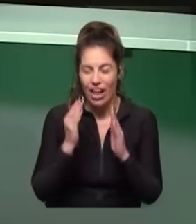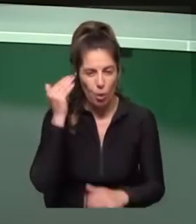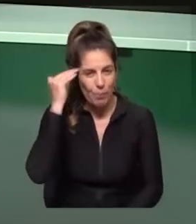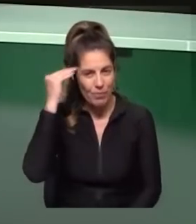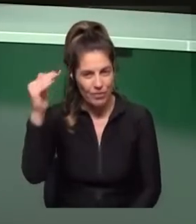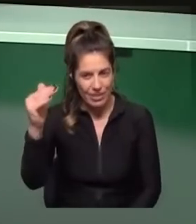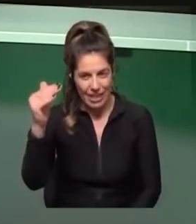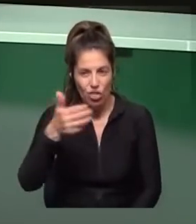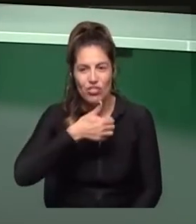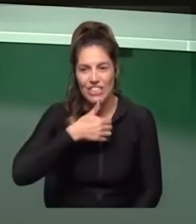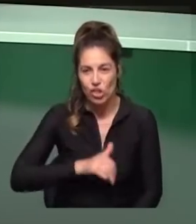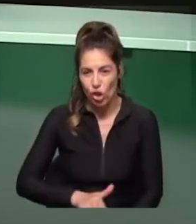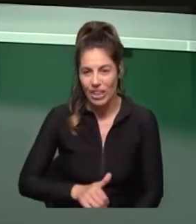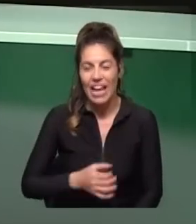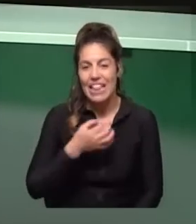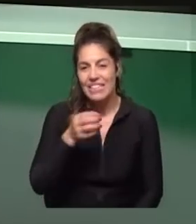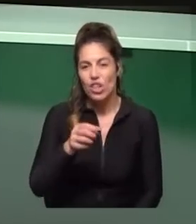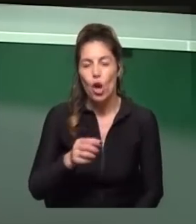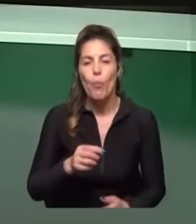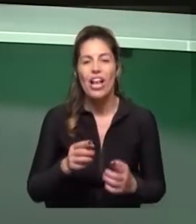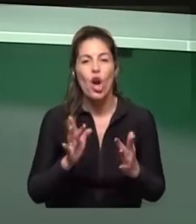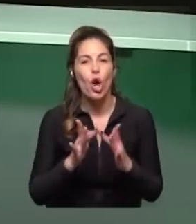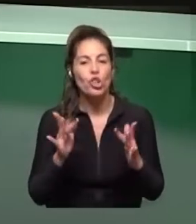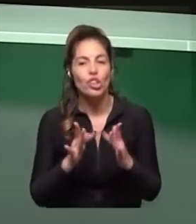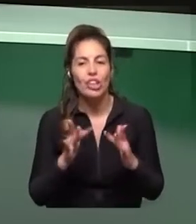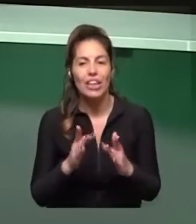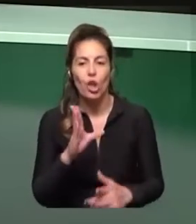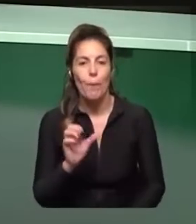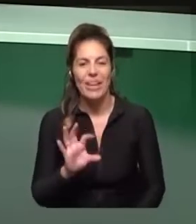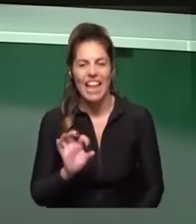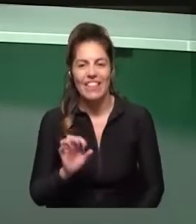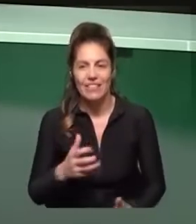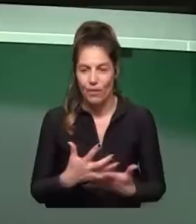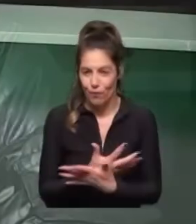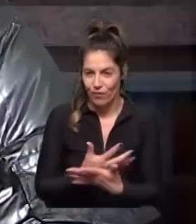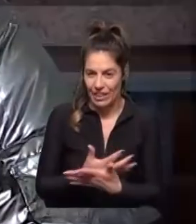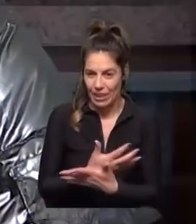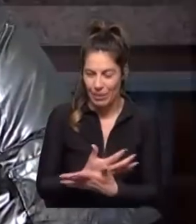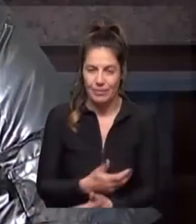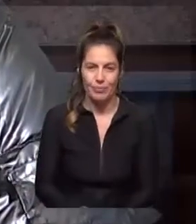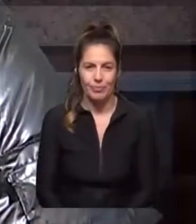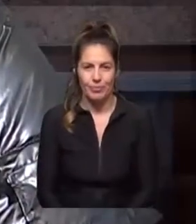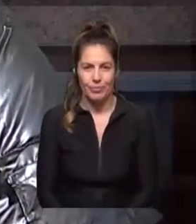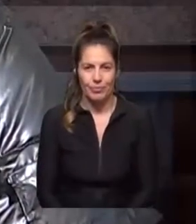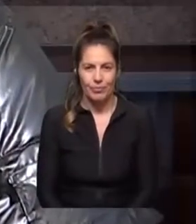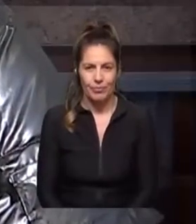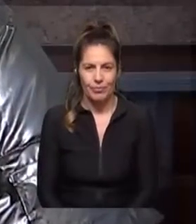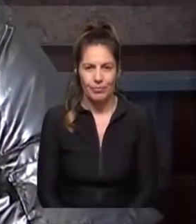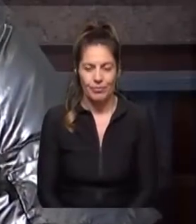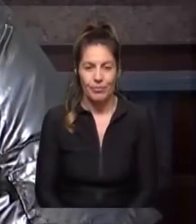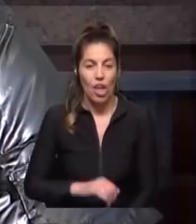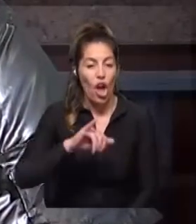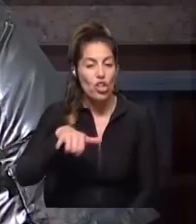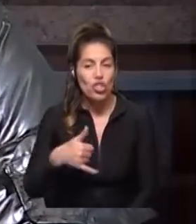Sebastián maubezín señalado Como nexo entre penales y las víctimas se trata de